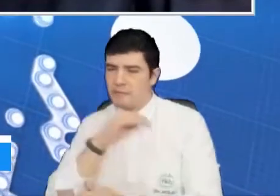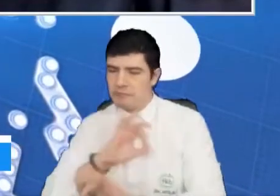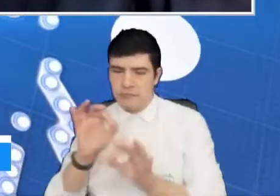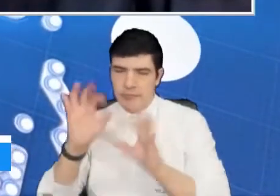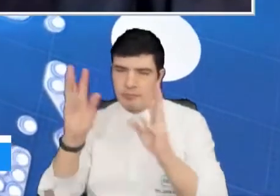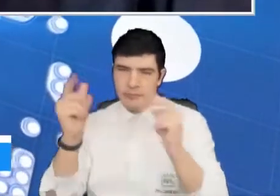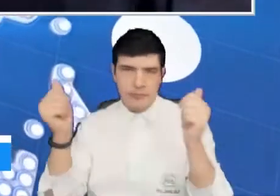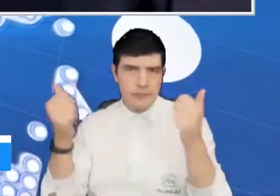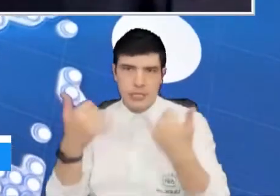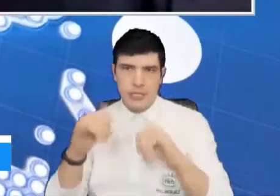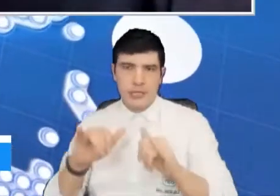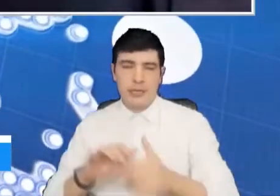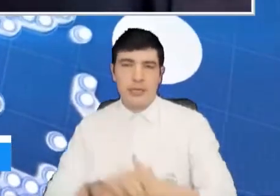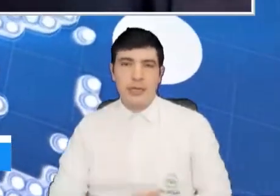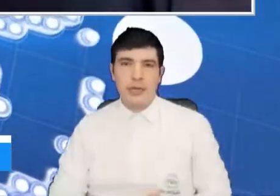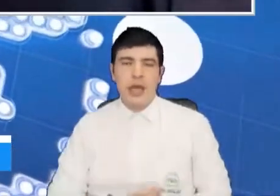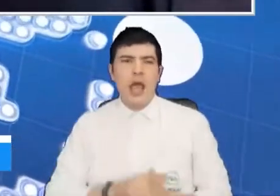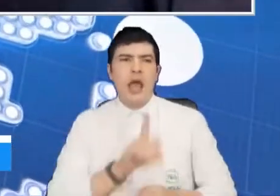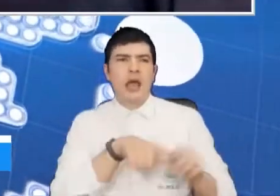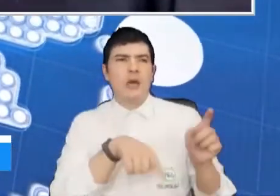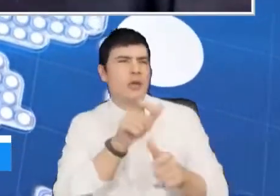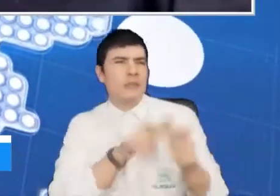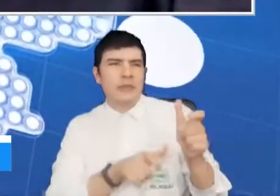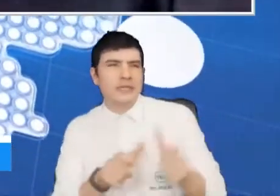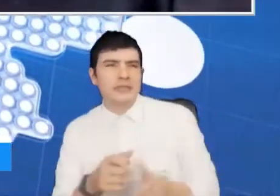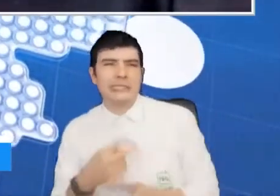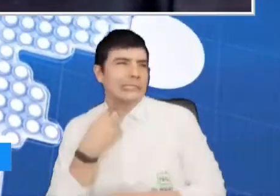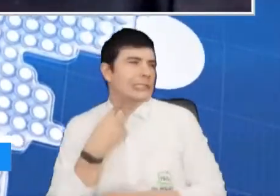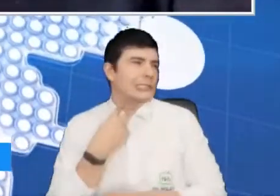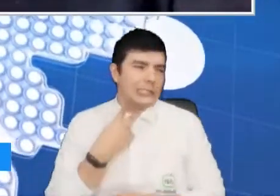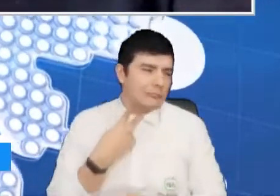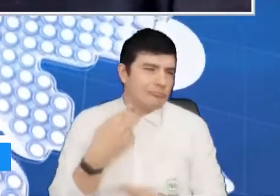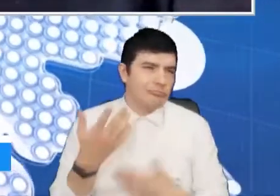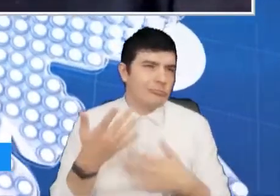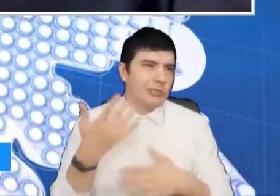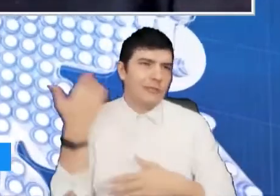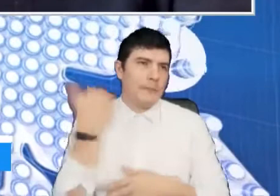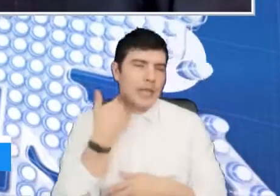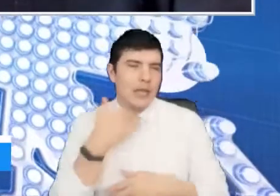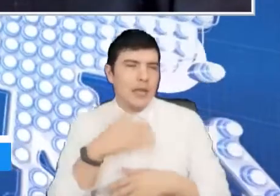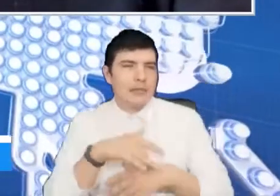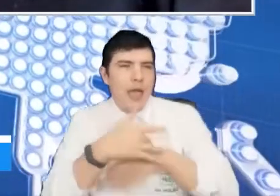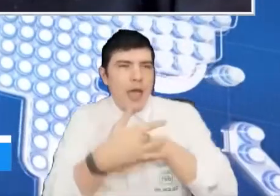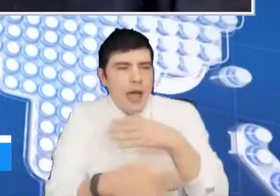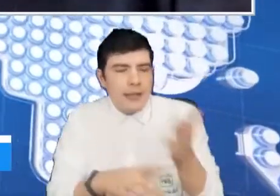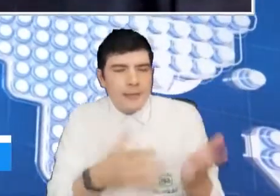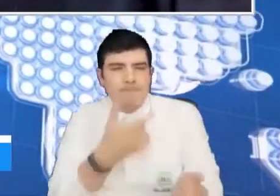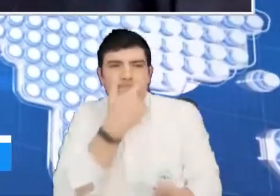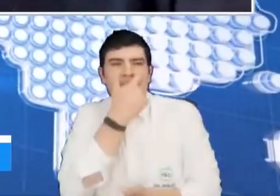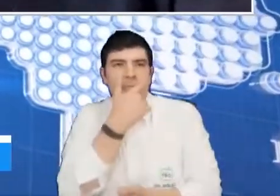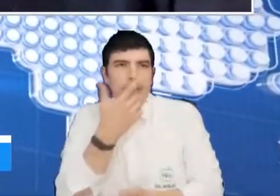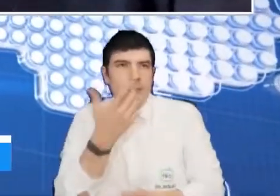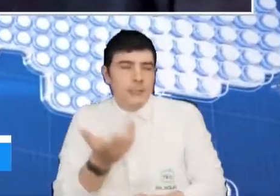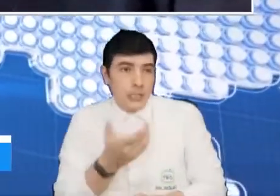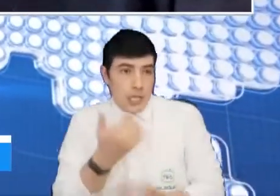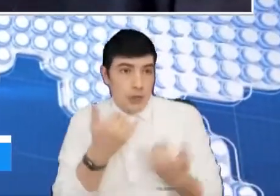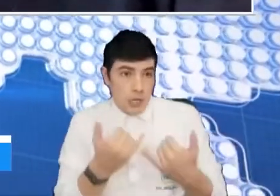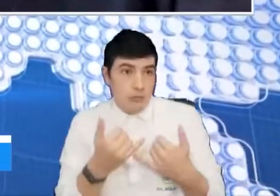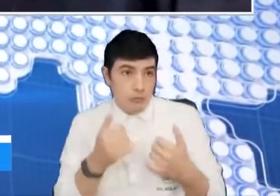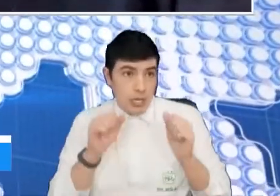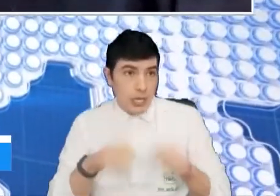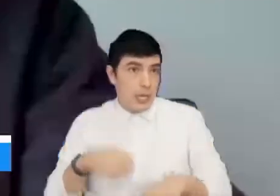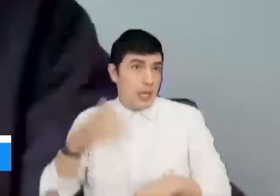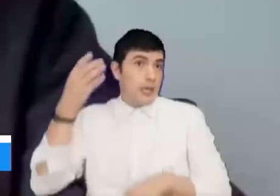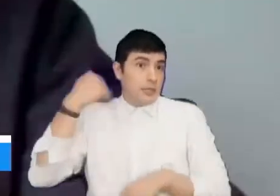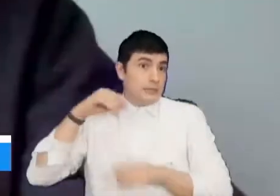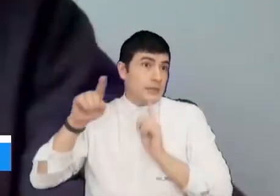que no alcanzaron o se enteraron muy tarde de ese beneficio, ¿aún pueden reclamar este dinero? O sea, pues hablando de la primera etapa.